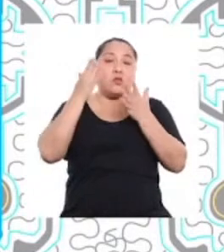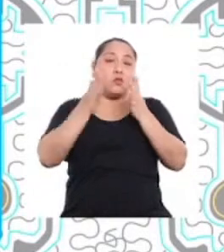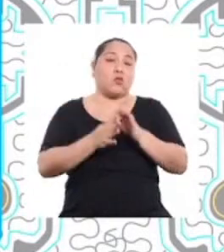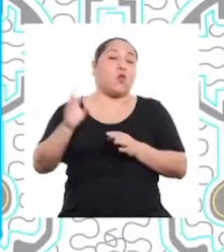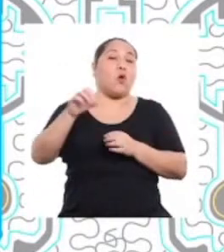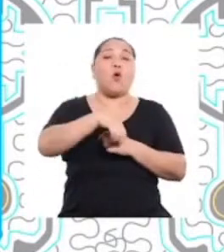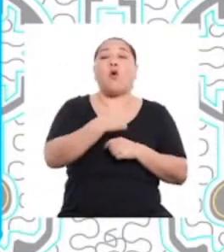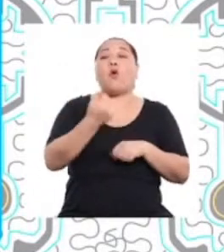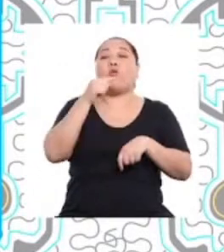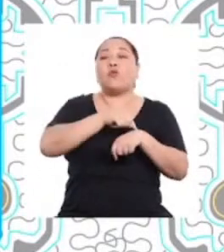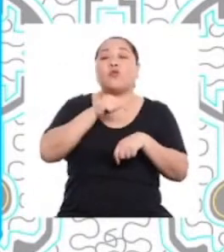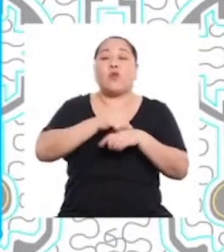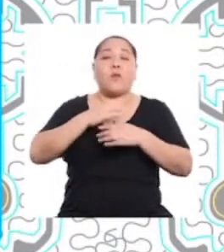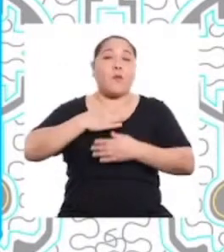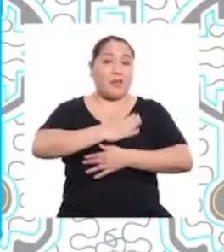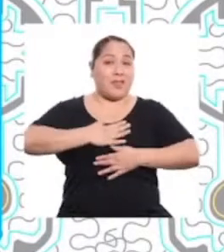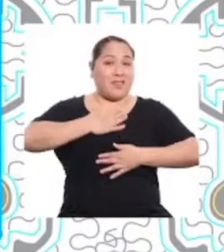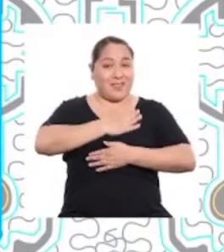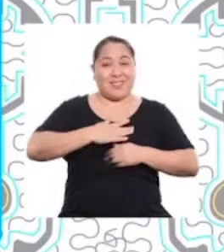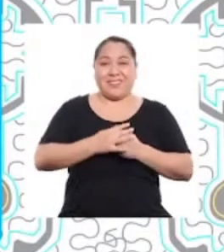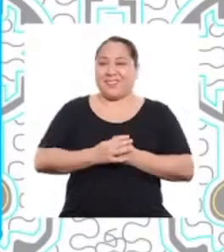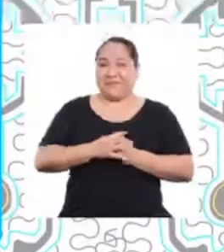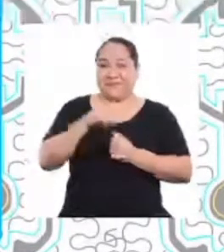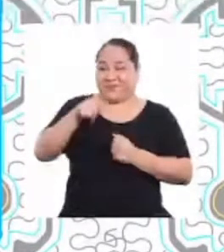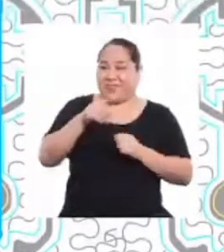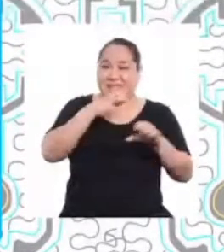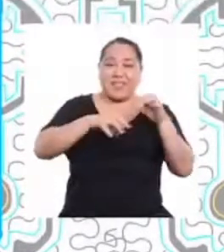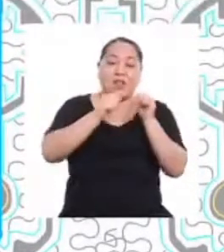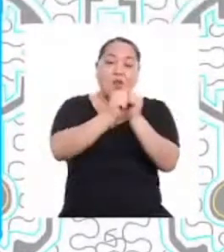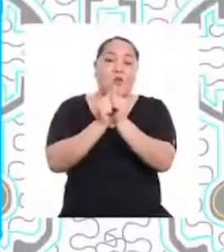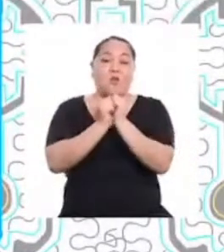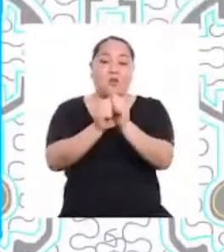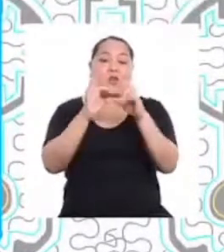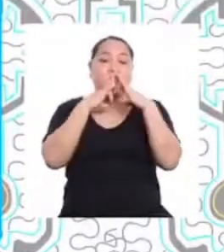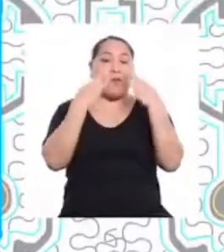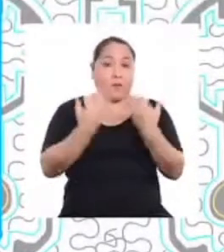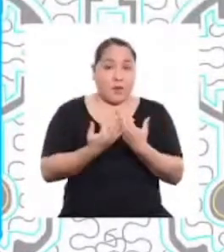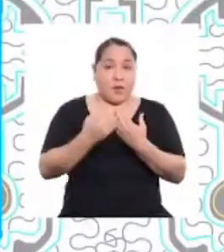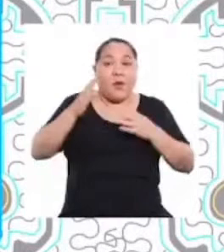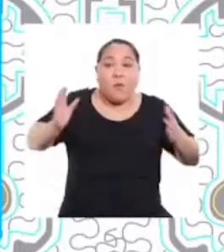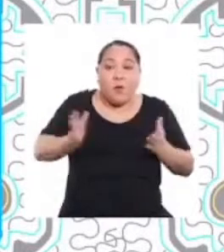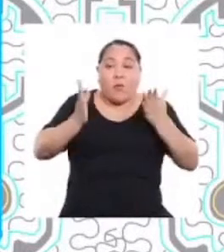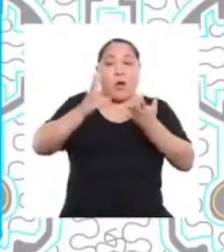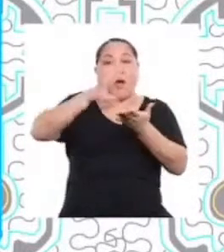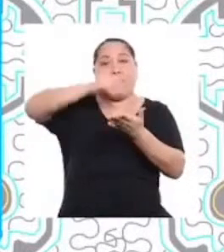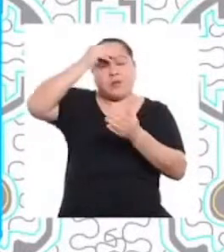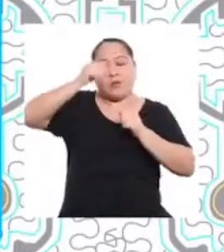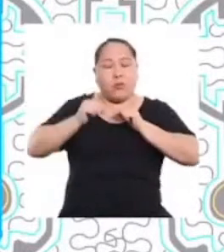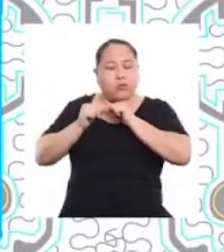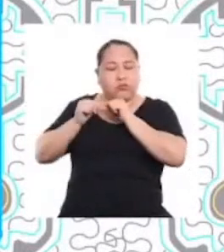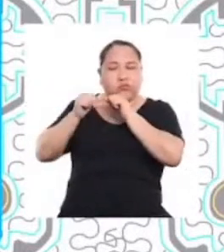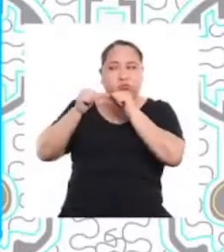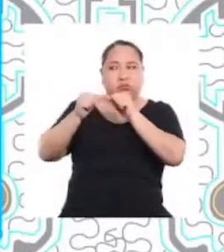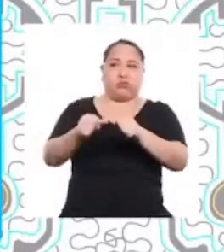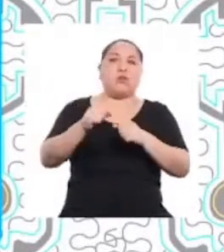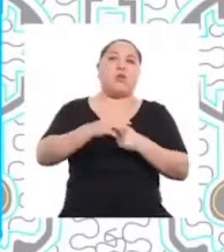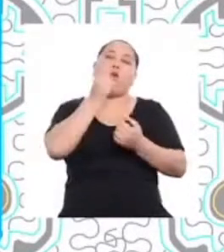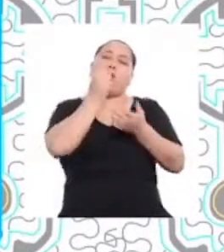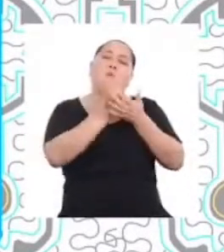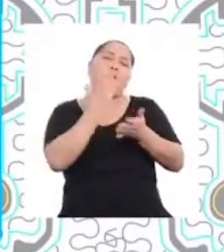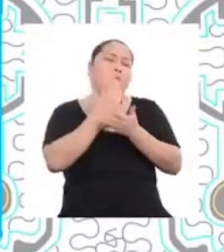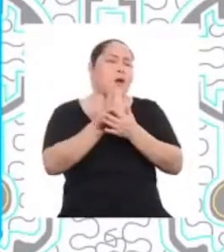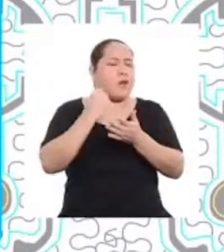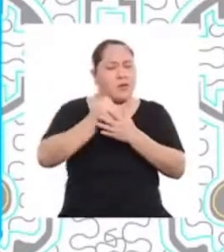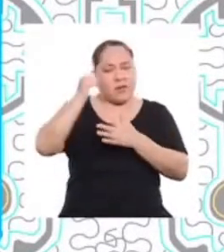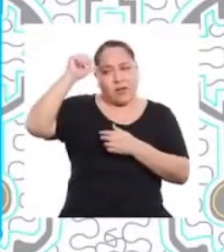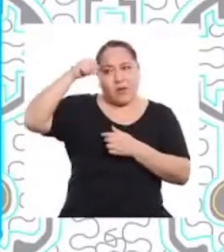estudio y otro tiempo para divertirse. Hacer las cosas junto a la familia promueve que los aprendizajes perduren. Tengo